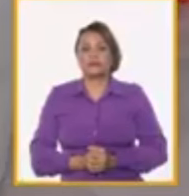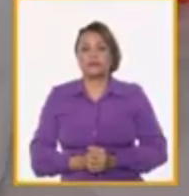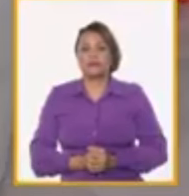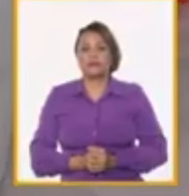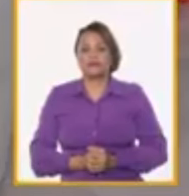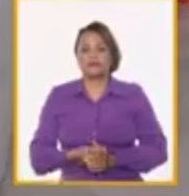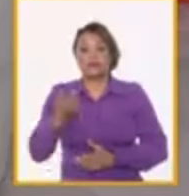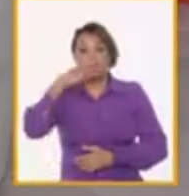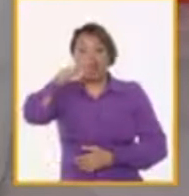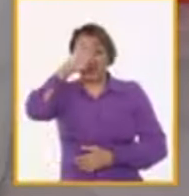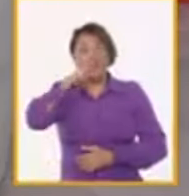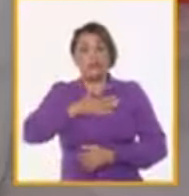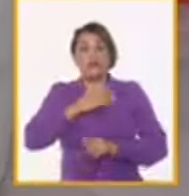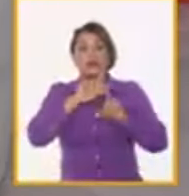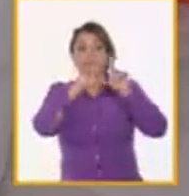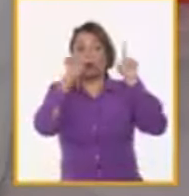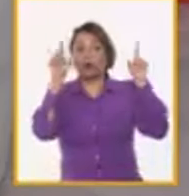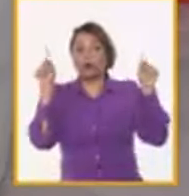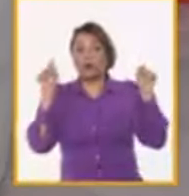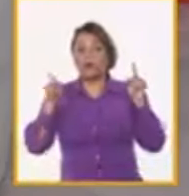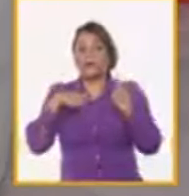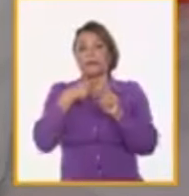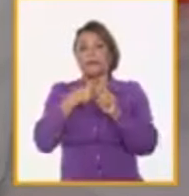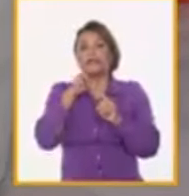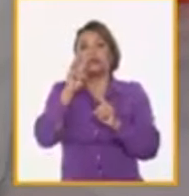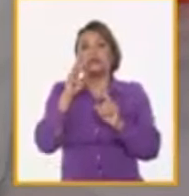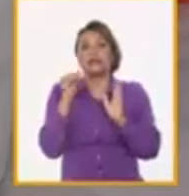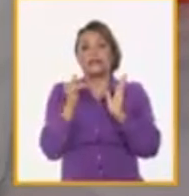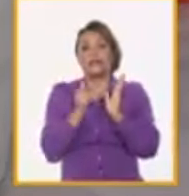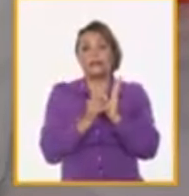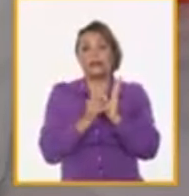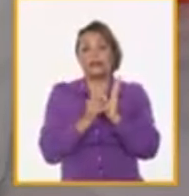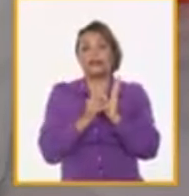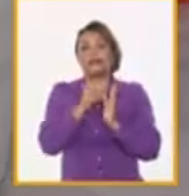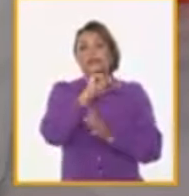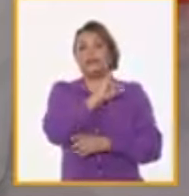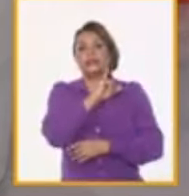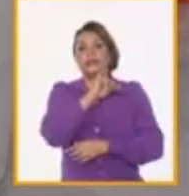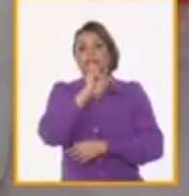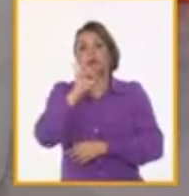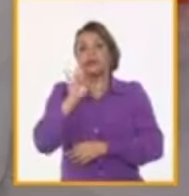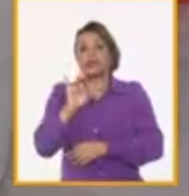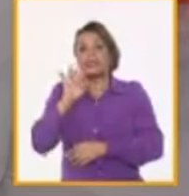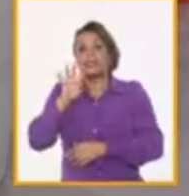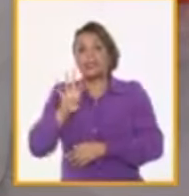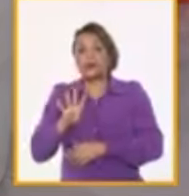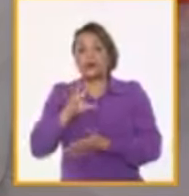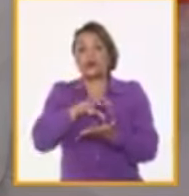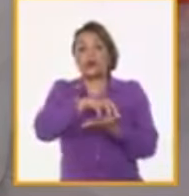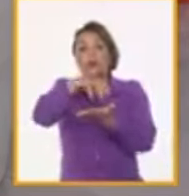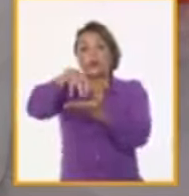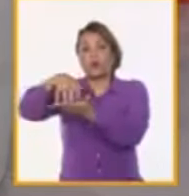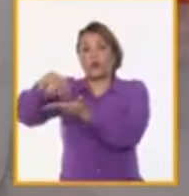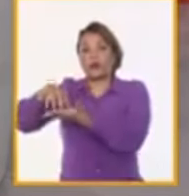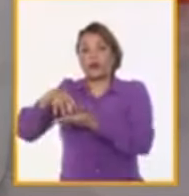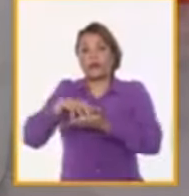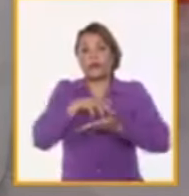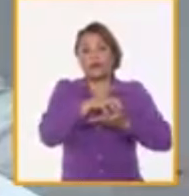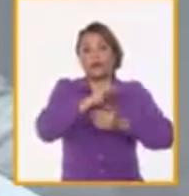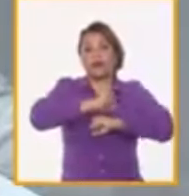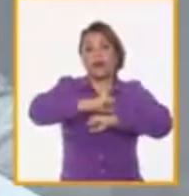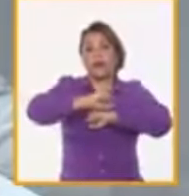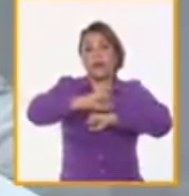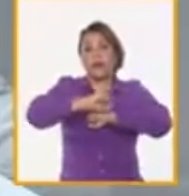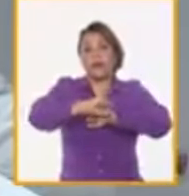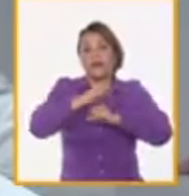país más de 3.600, tenemos 3.674 posiciones de equipo de bombeo. Y